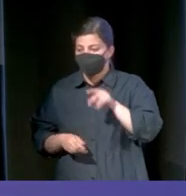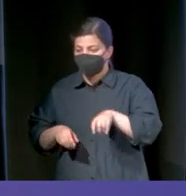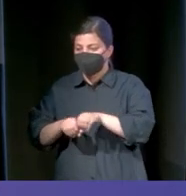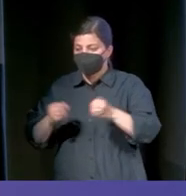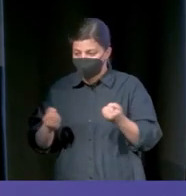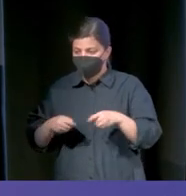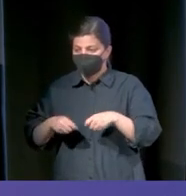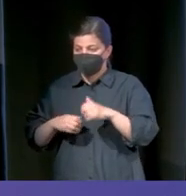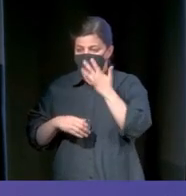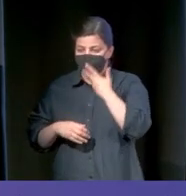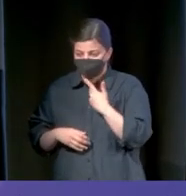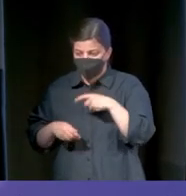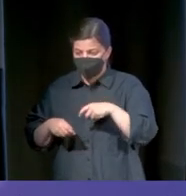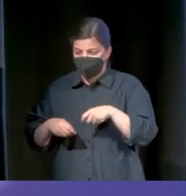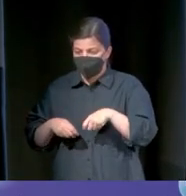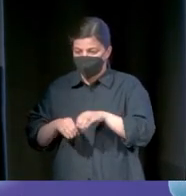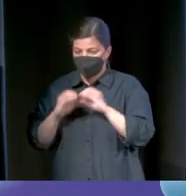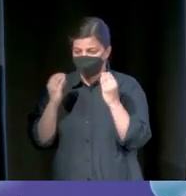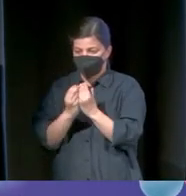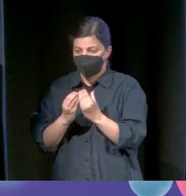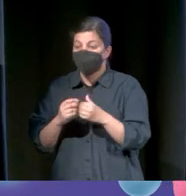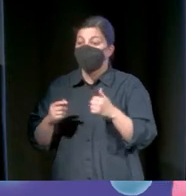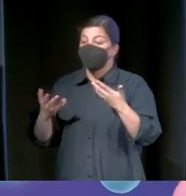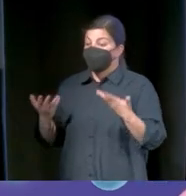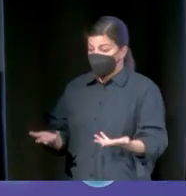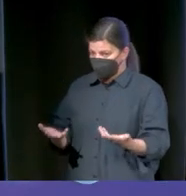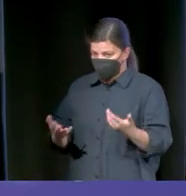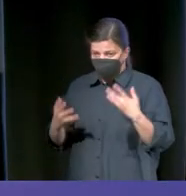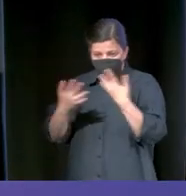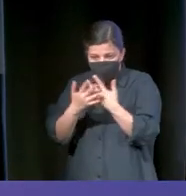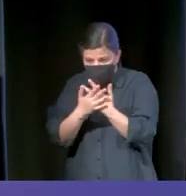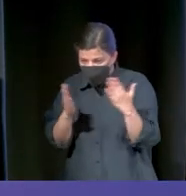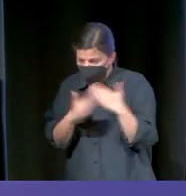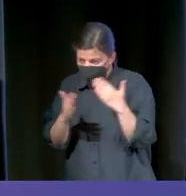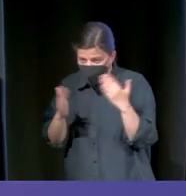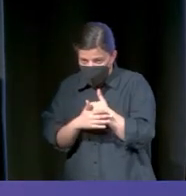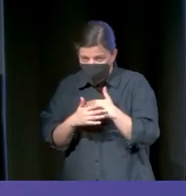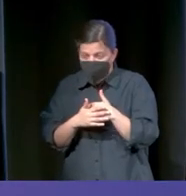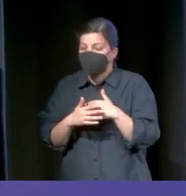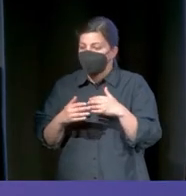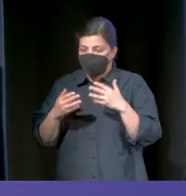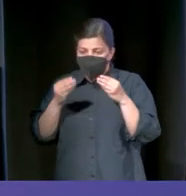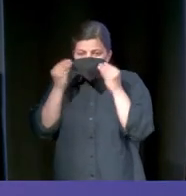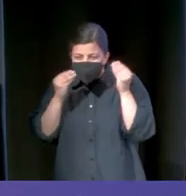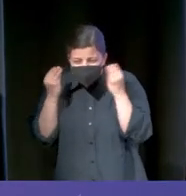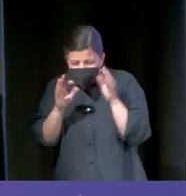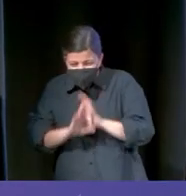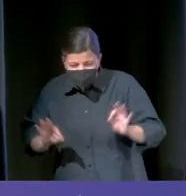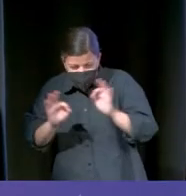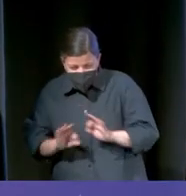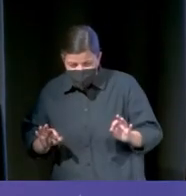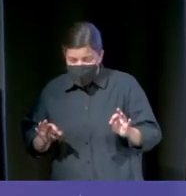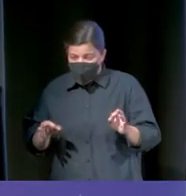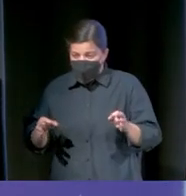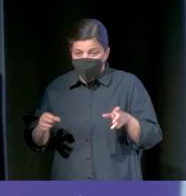que no le falta de nada y no hay filtro no está no hay centro no es que